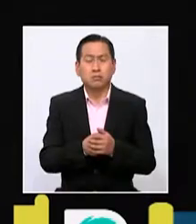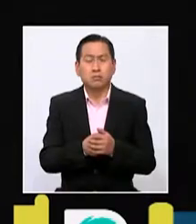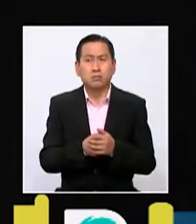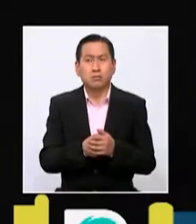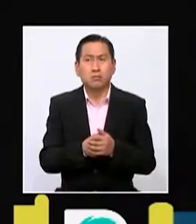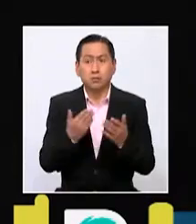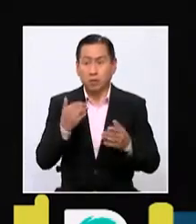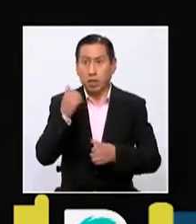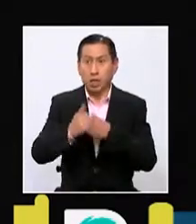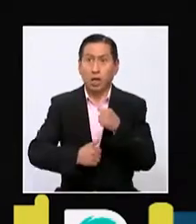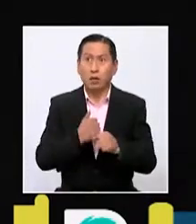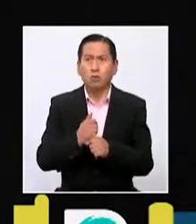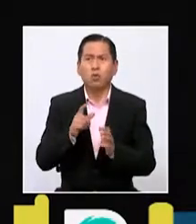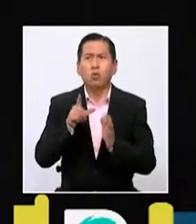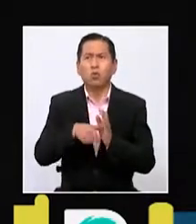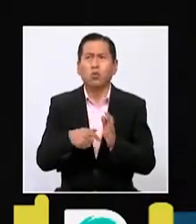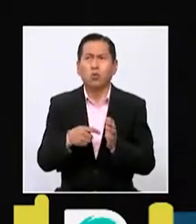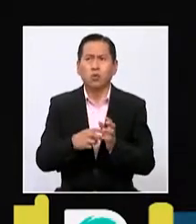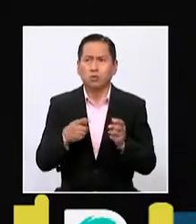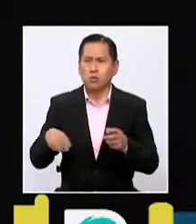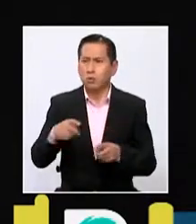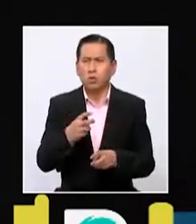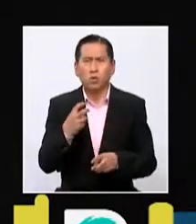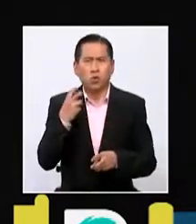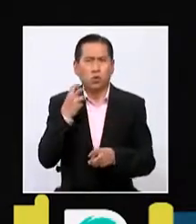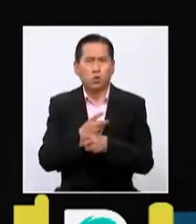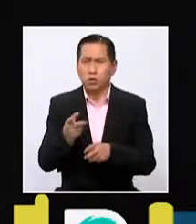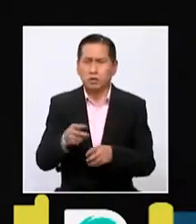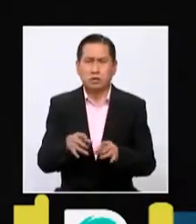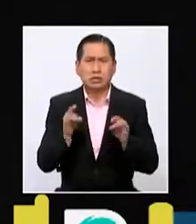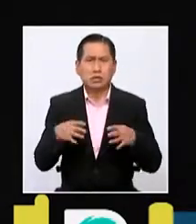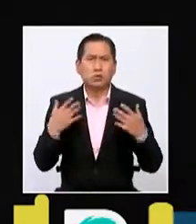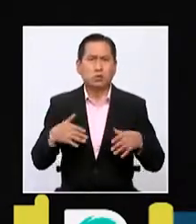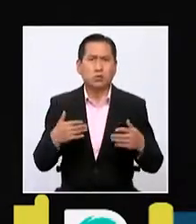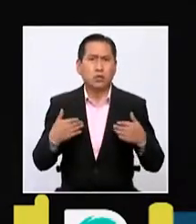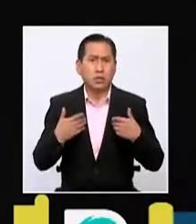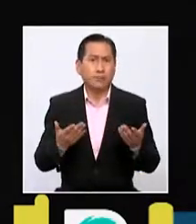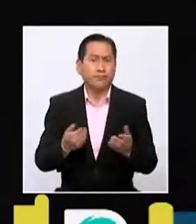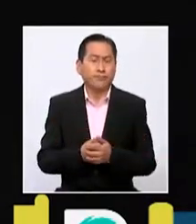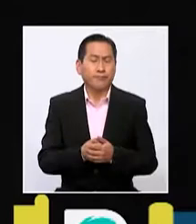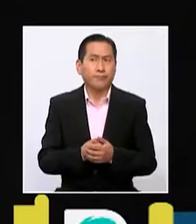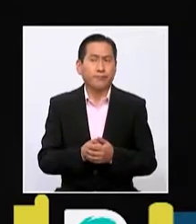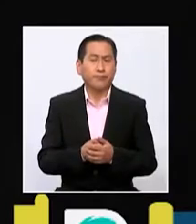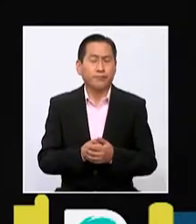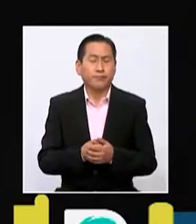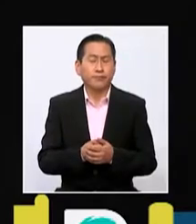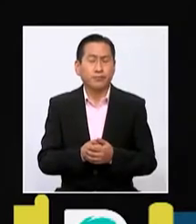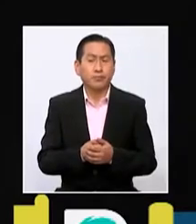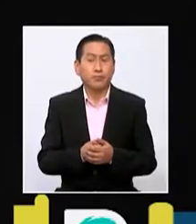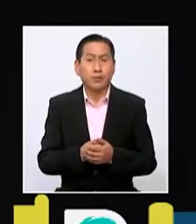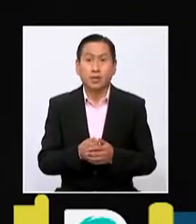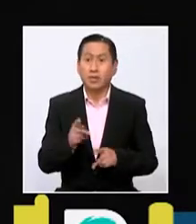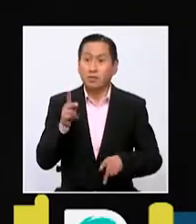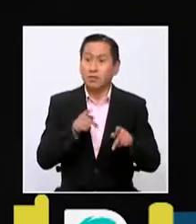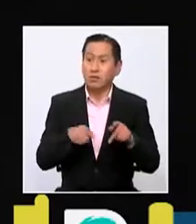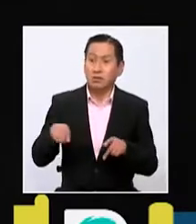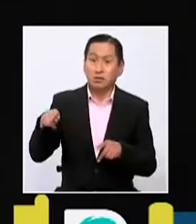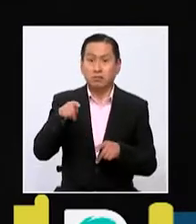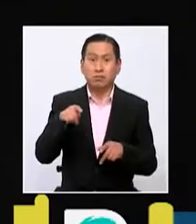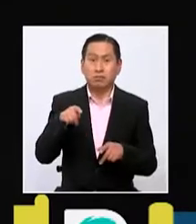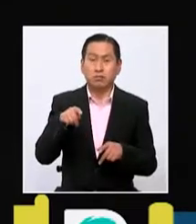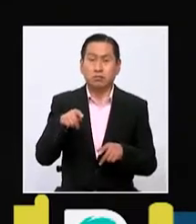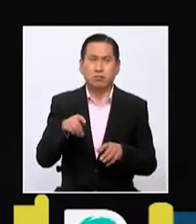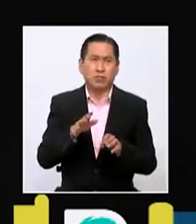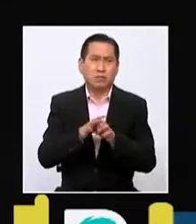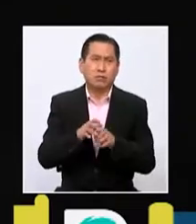año y medio tan duro, muy fatídico duro, que hemos vivido, que las personas no quieren ver,